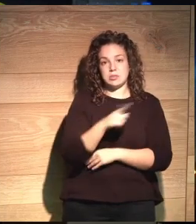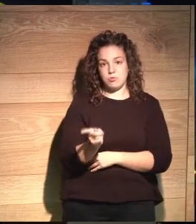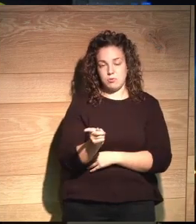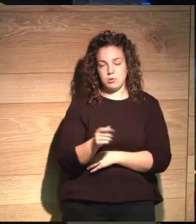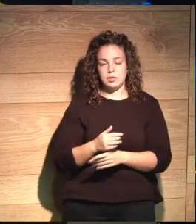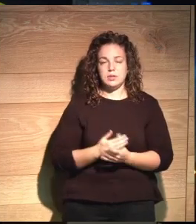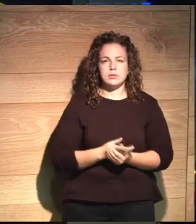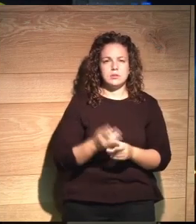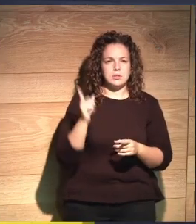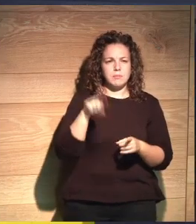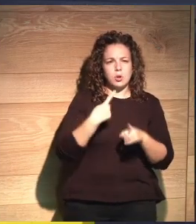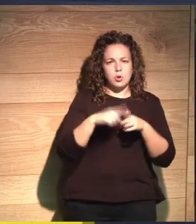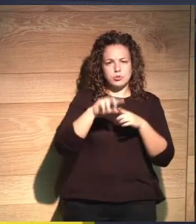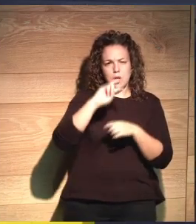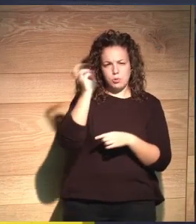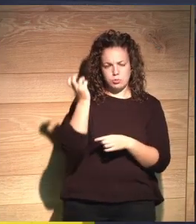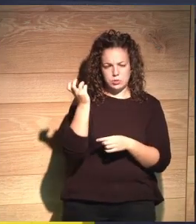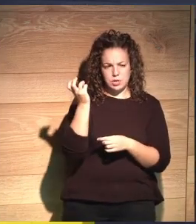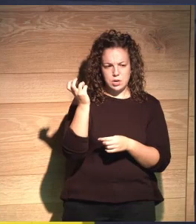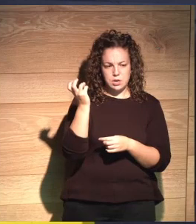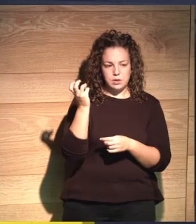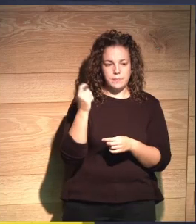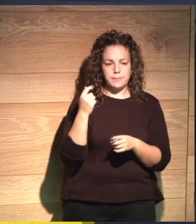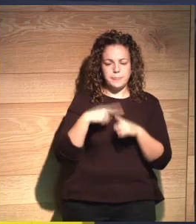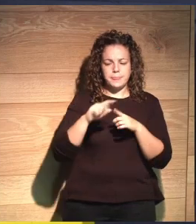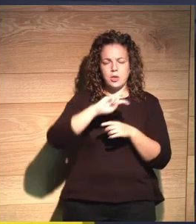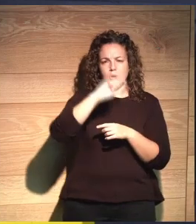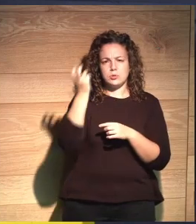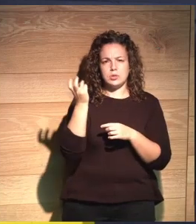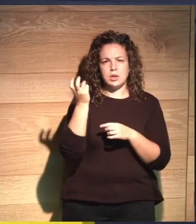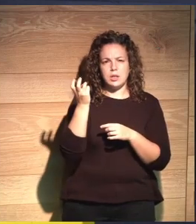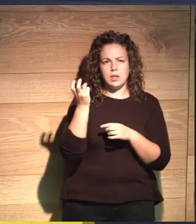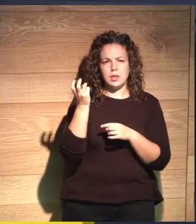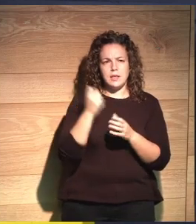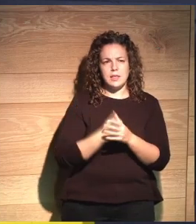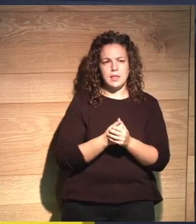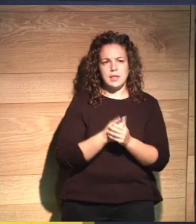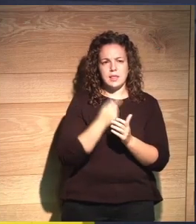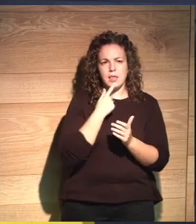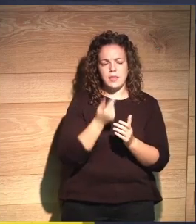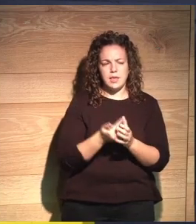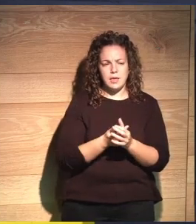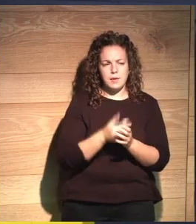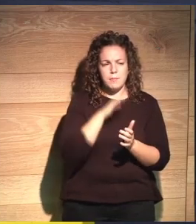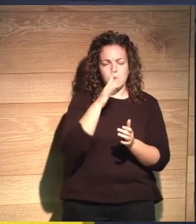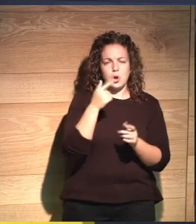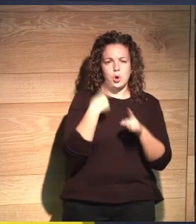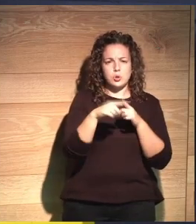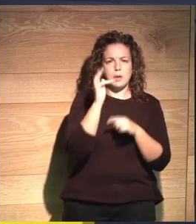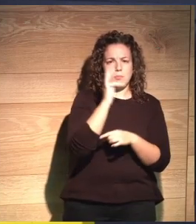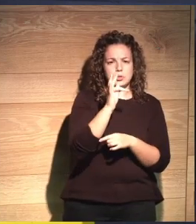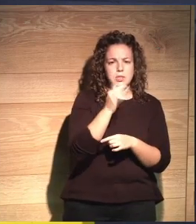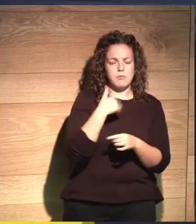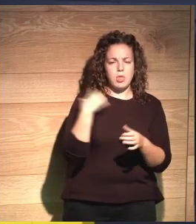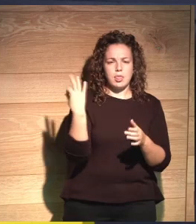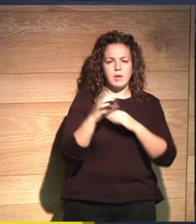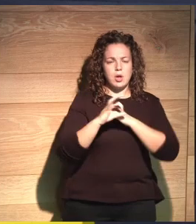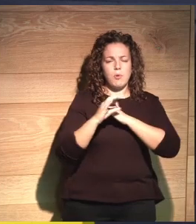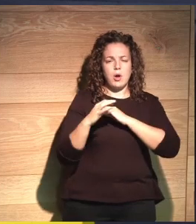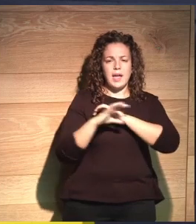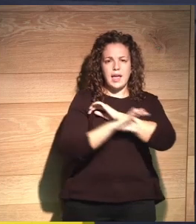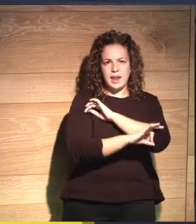y otra cosa que necesitado aquí otra cosa que popper también dijo es que el optimismo es una tarea es decir